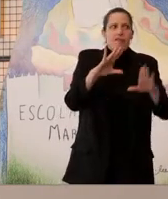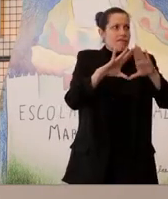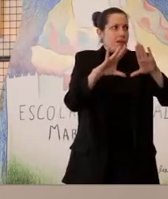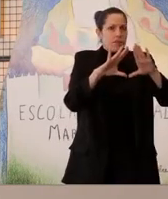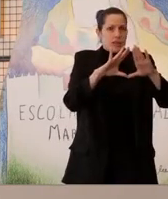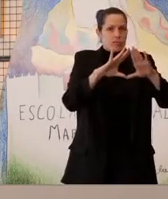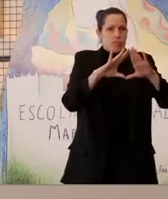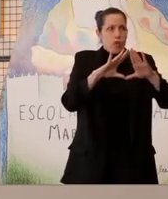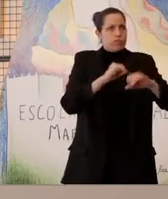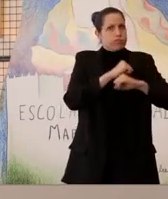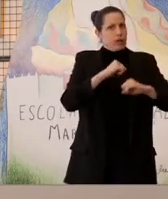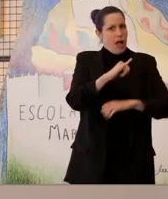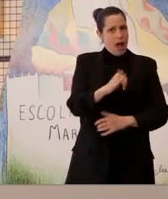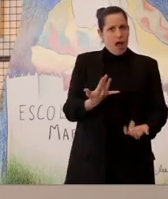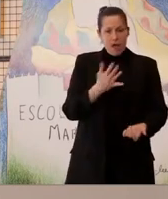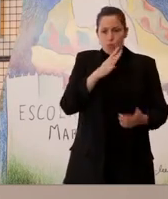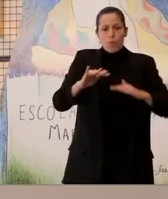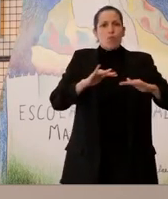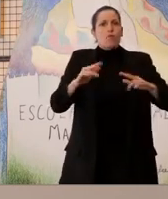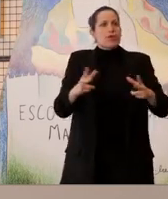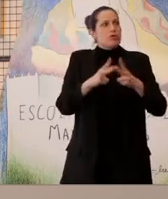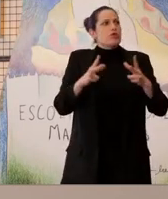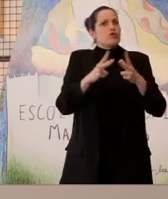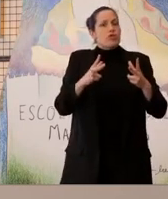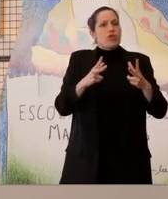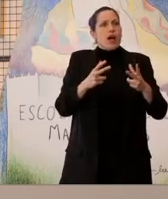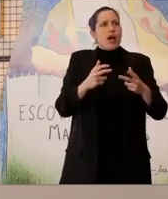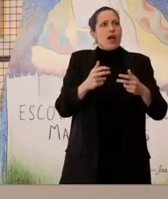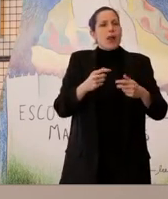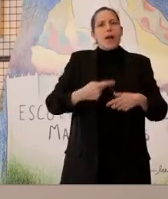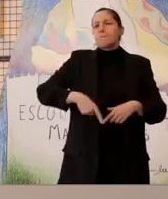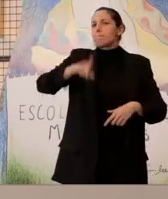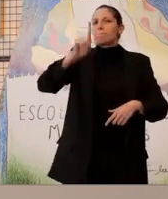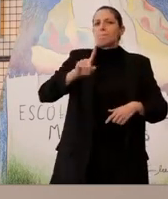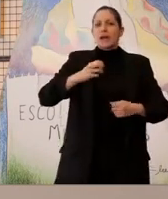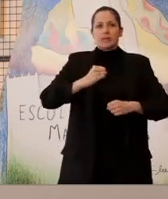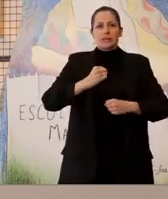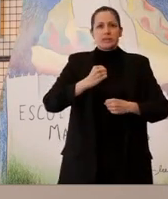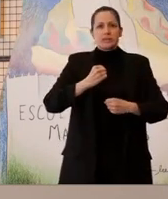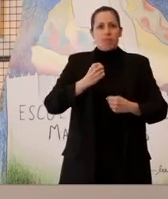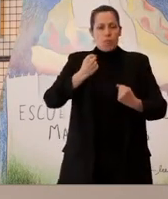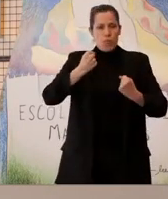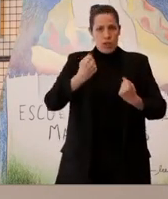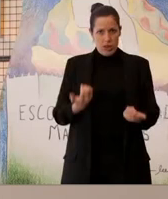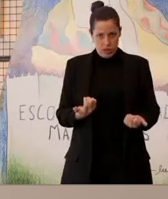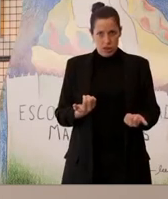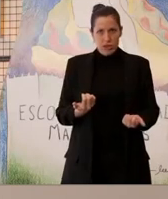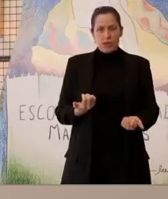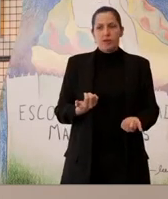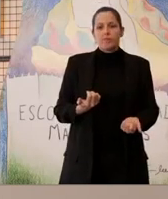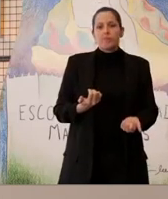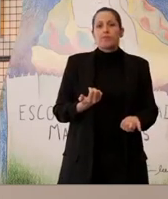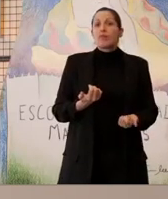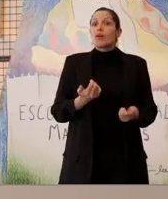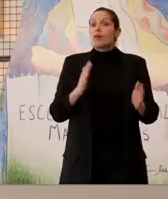social que tiene mayor capacidad de movilización Social es un movimiento ha sido un movimiento a partir